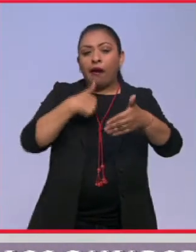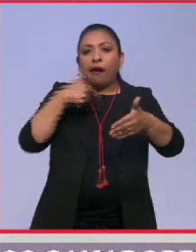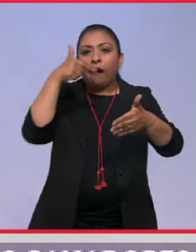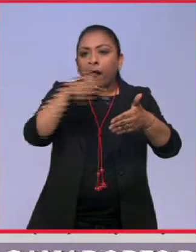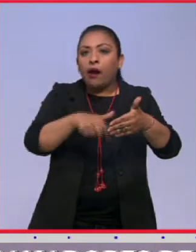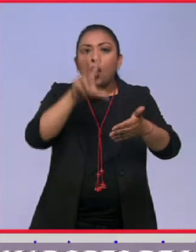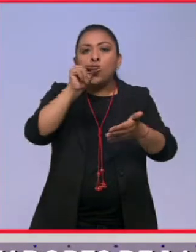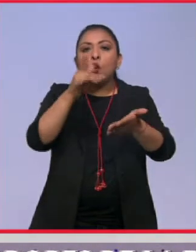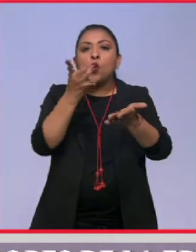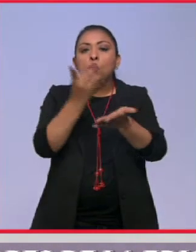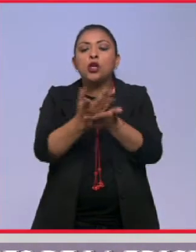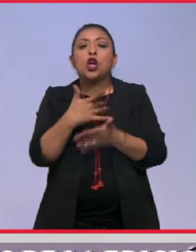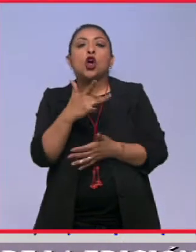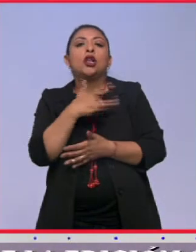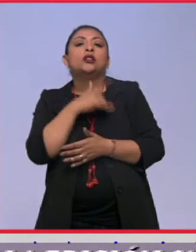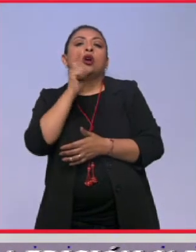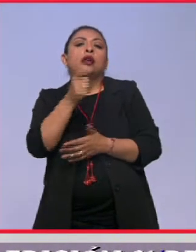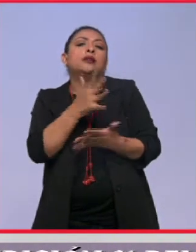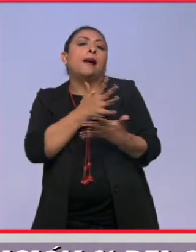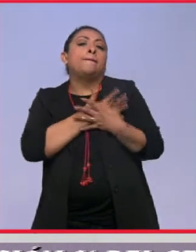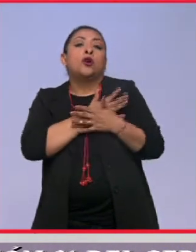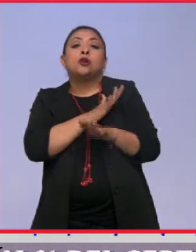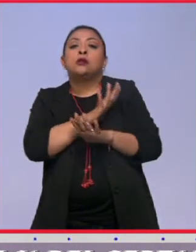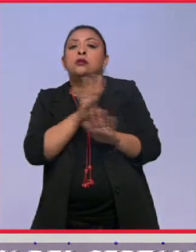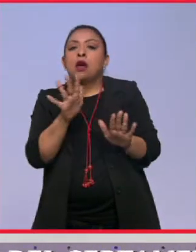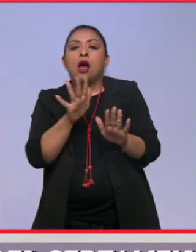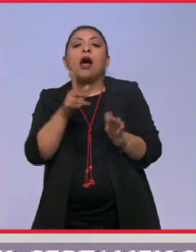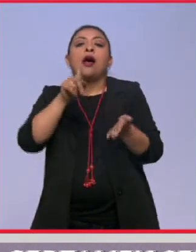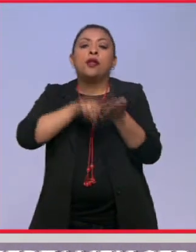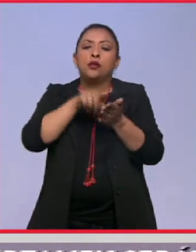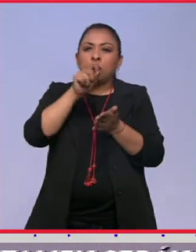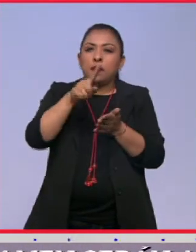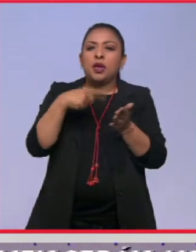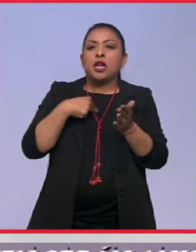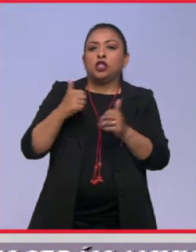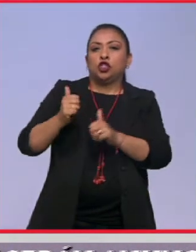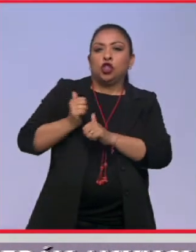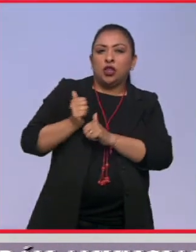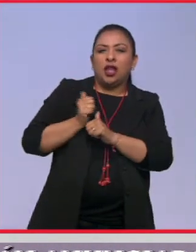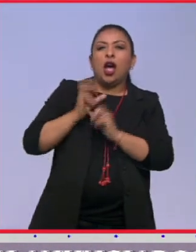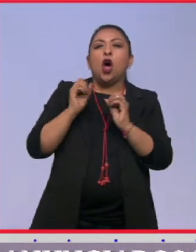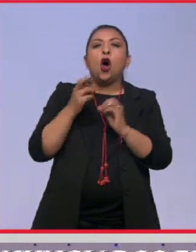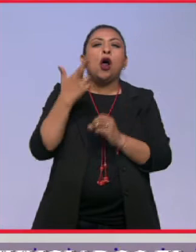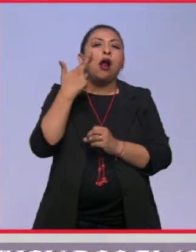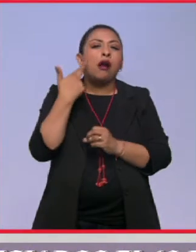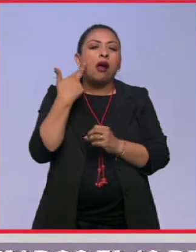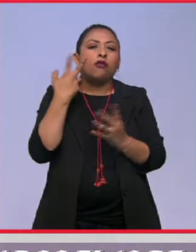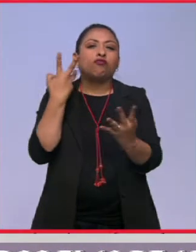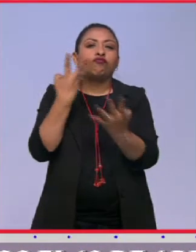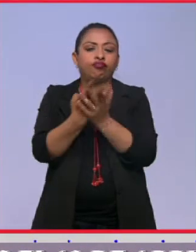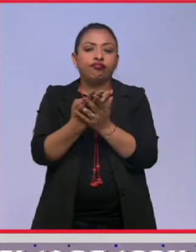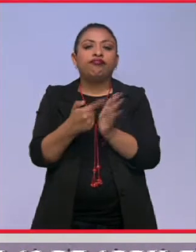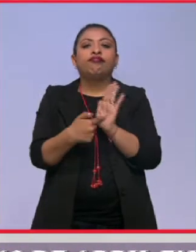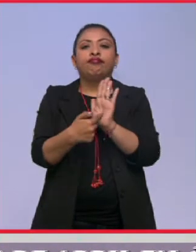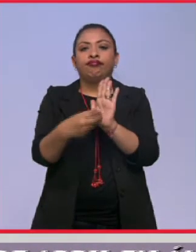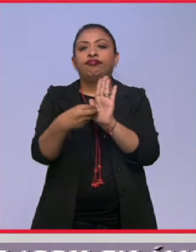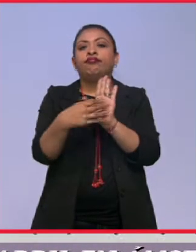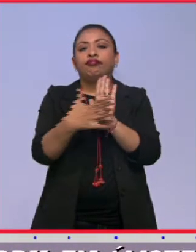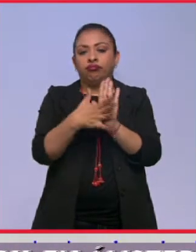ver que no solo los corazones representan al amor, también hay impresiones de soldados y ratones enjaulados.